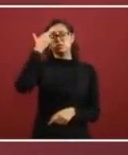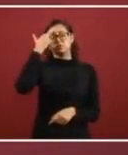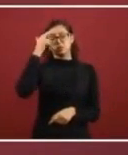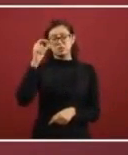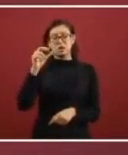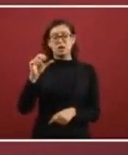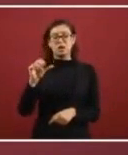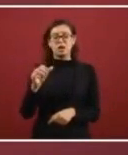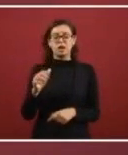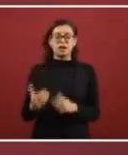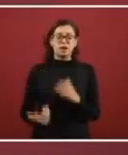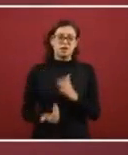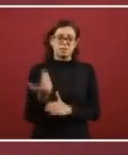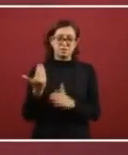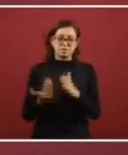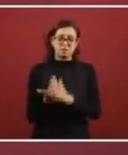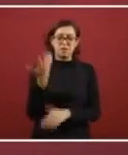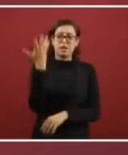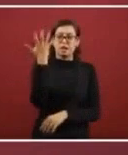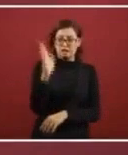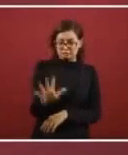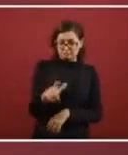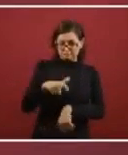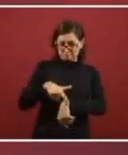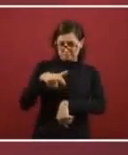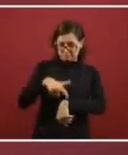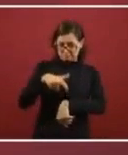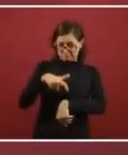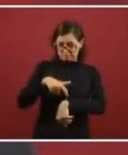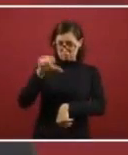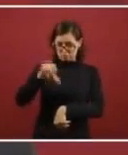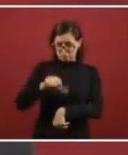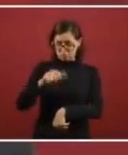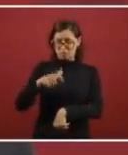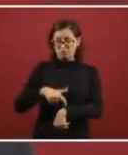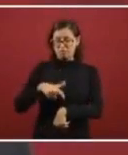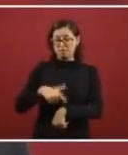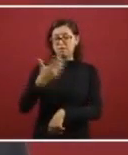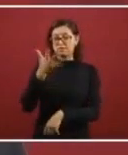mañana vamos a participar todos en